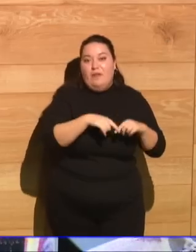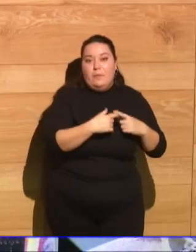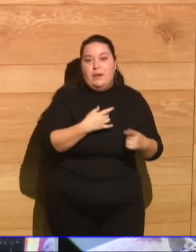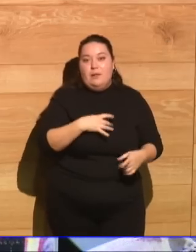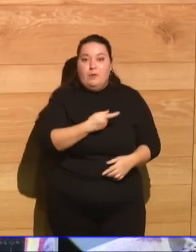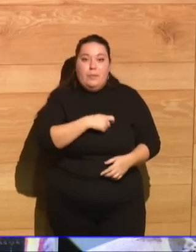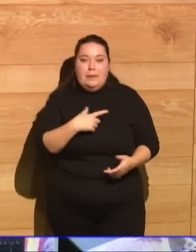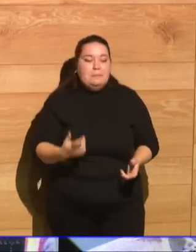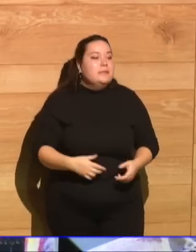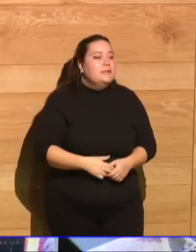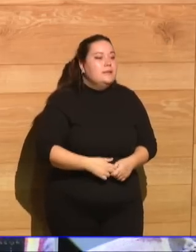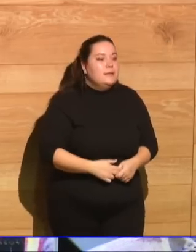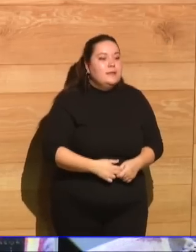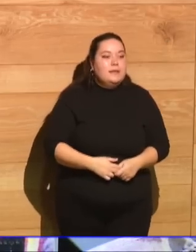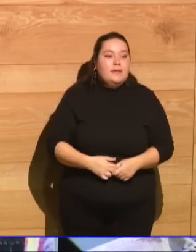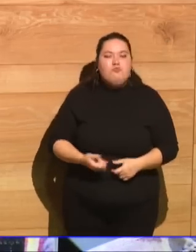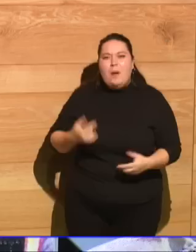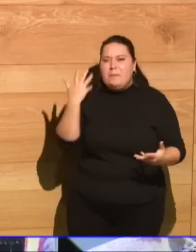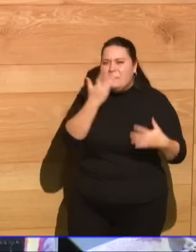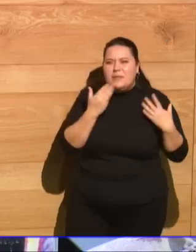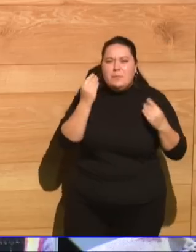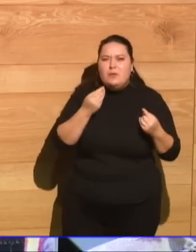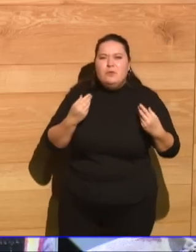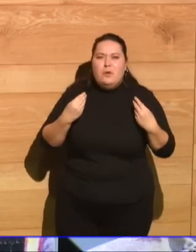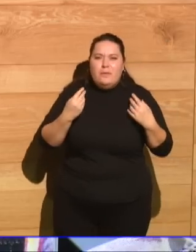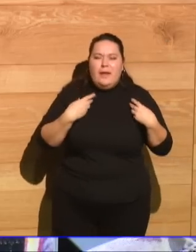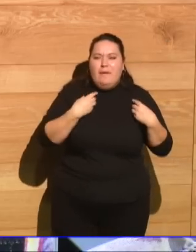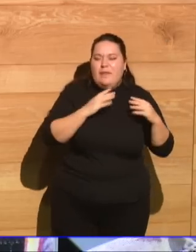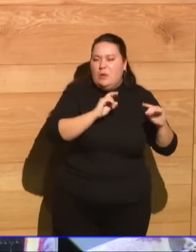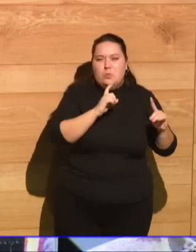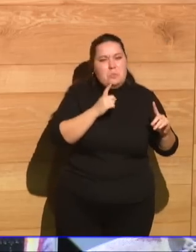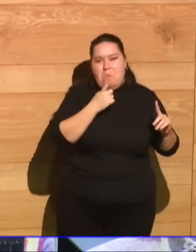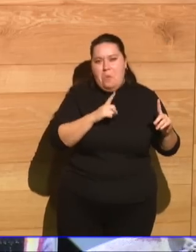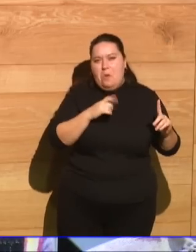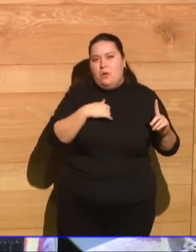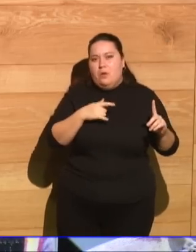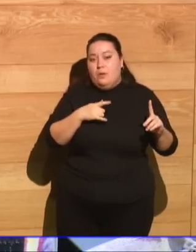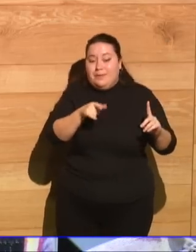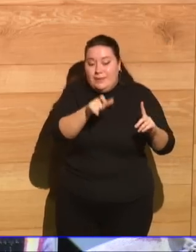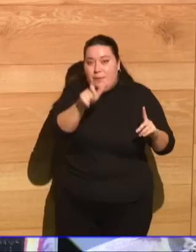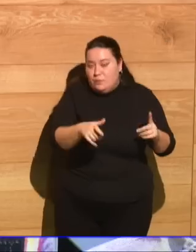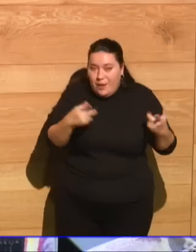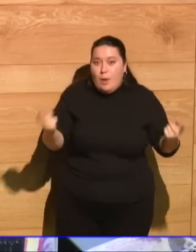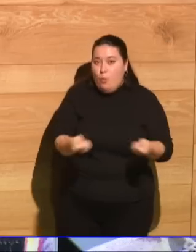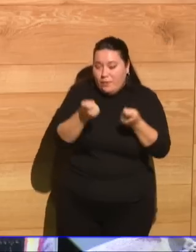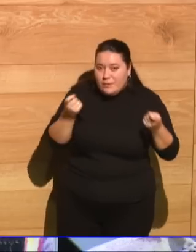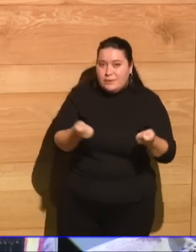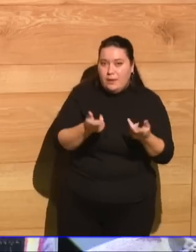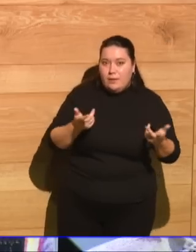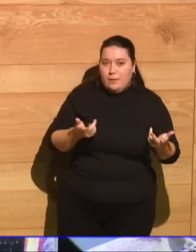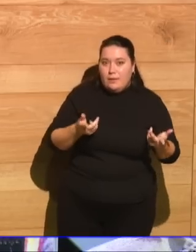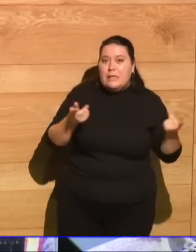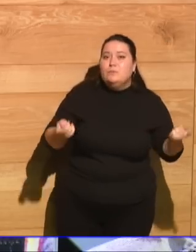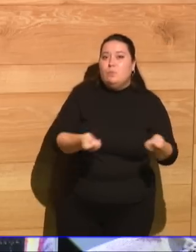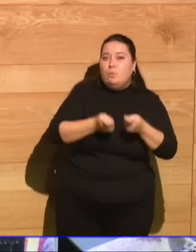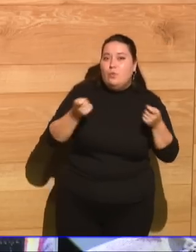era tanto para hacer recensión biográfica, como para que no perdamos de vista que es publicista. Ya. Y entonces también es